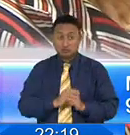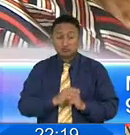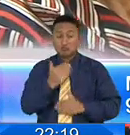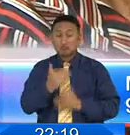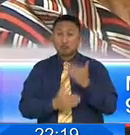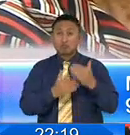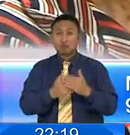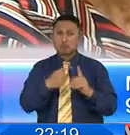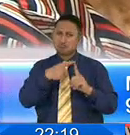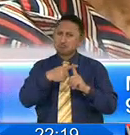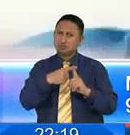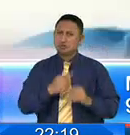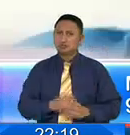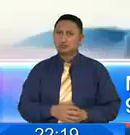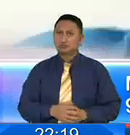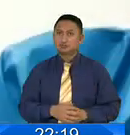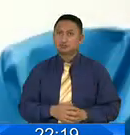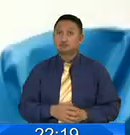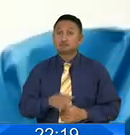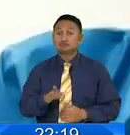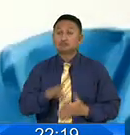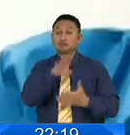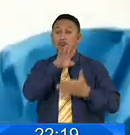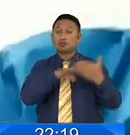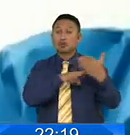como positivo. Según el cronograma y un proceso basado en